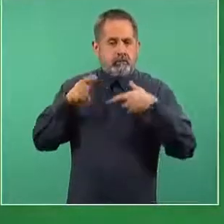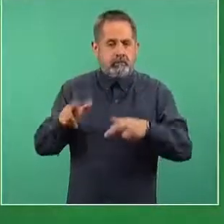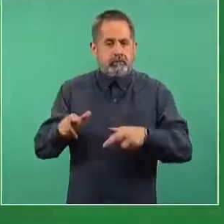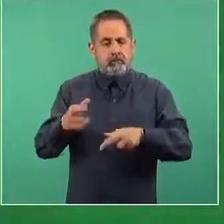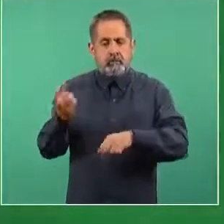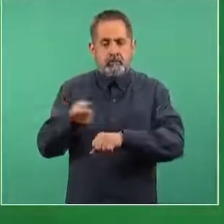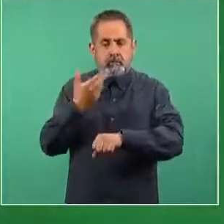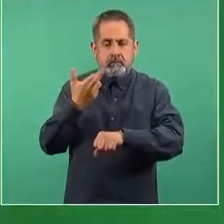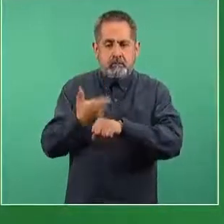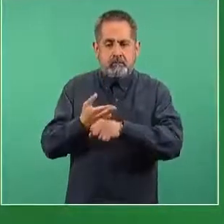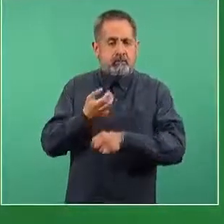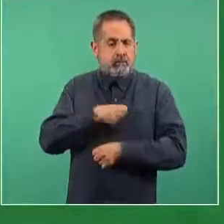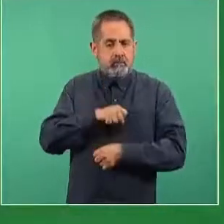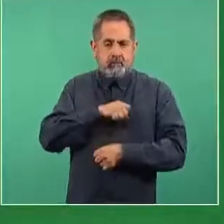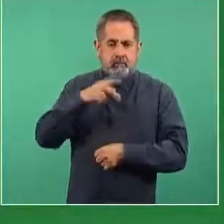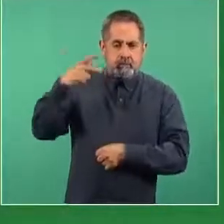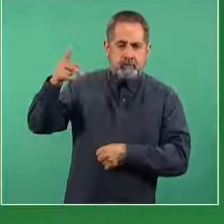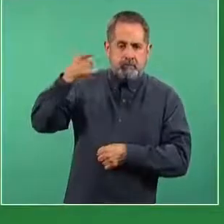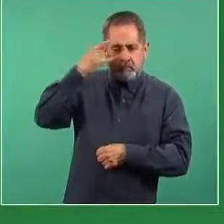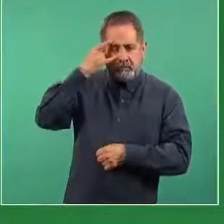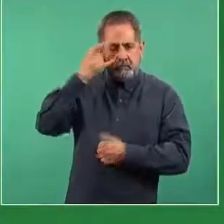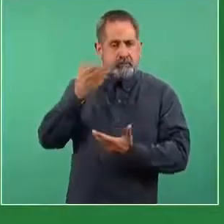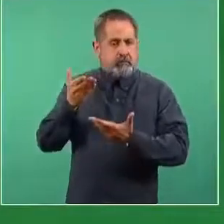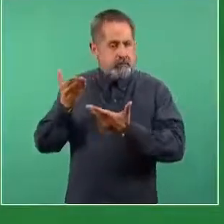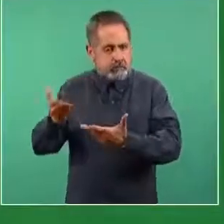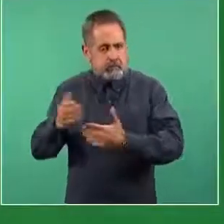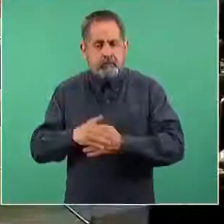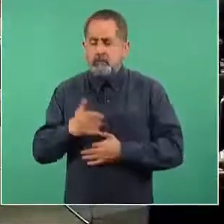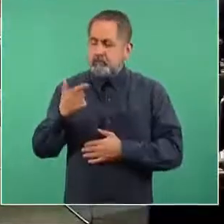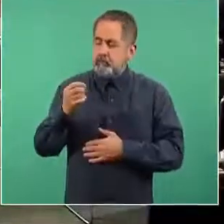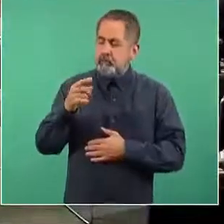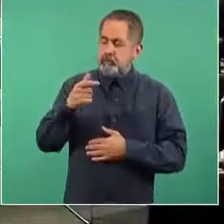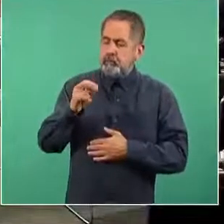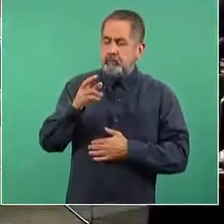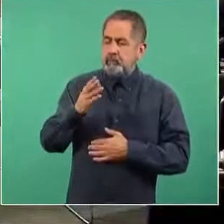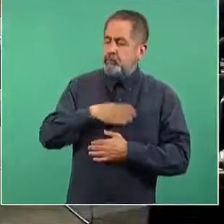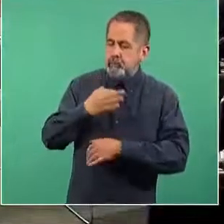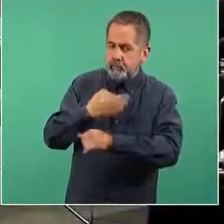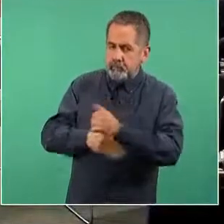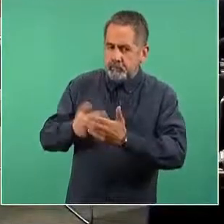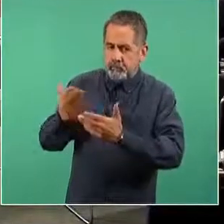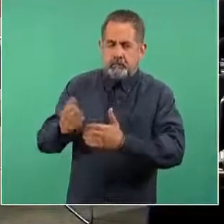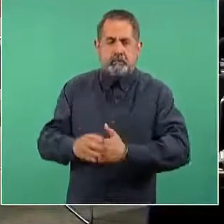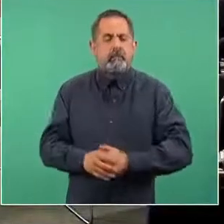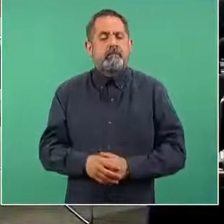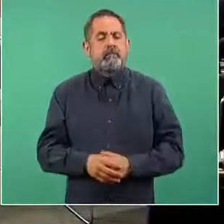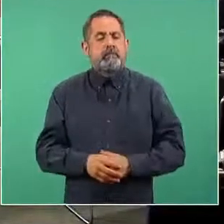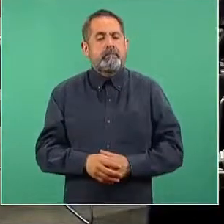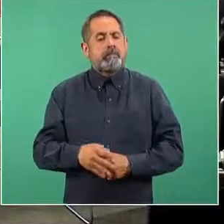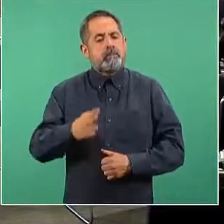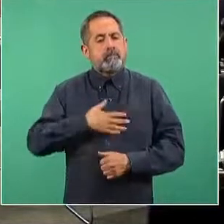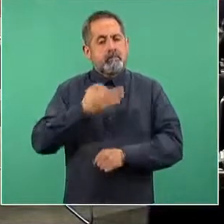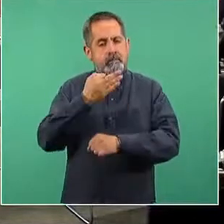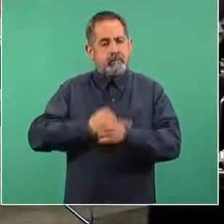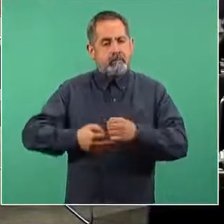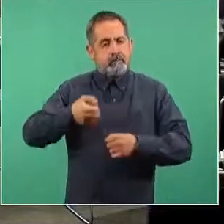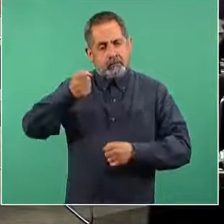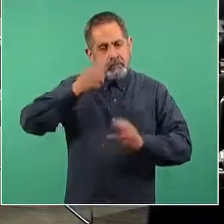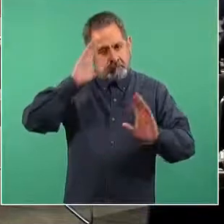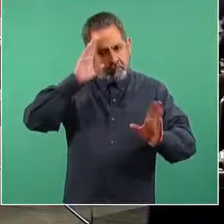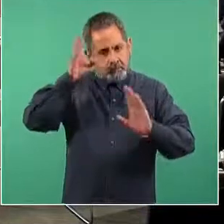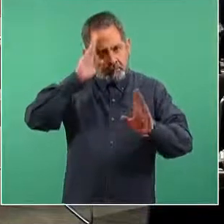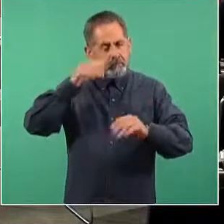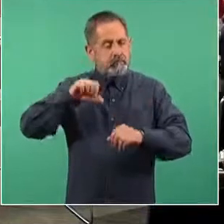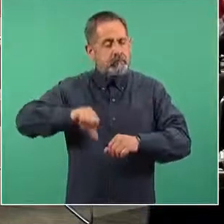Salud de dicha entidad. Maestro Góngora Ramírez, muy buenas tardes. Muy buenas tardes, doctor. Un saludo desde